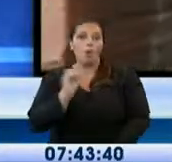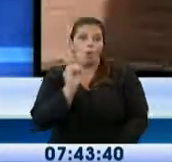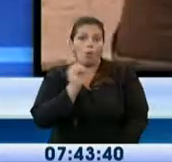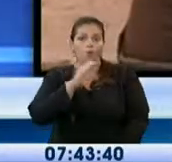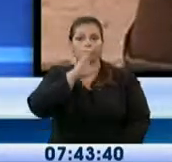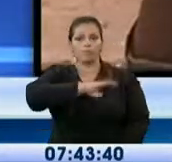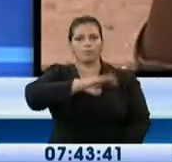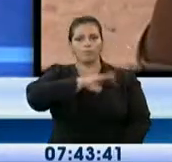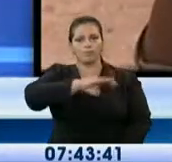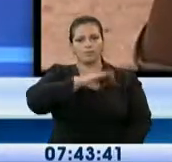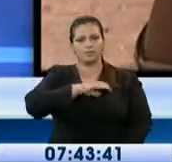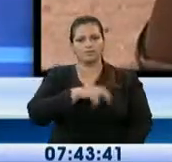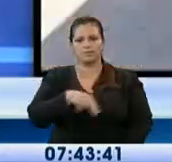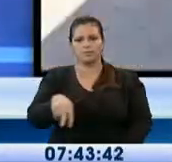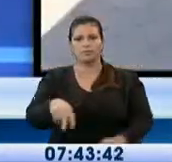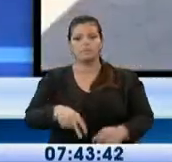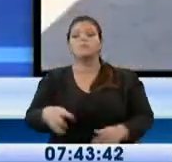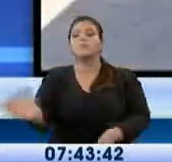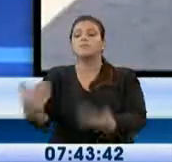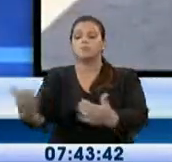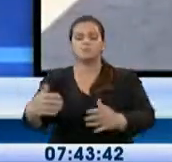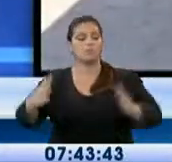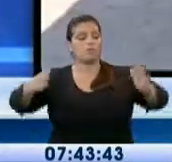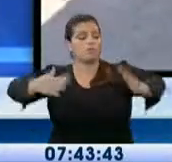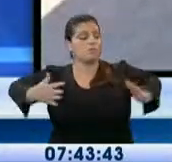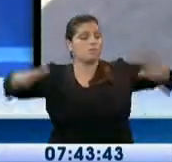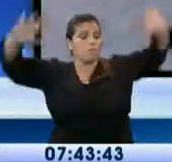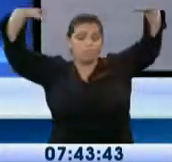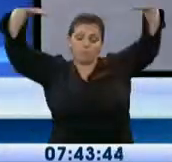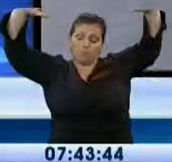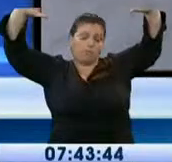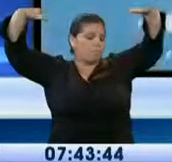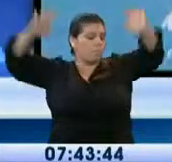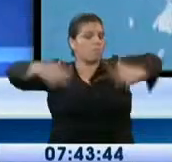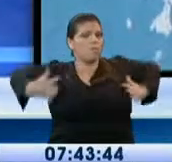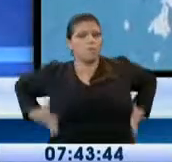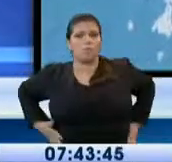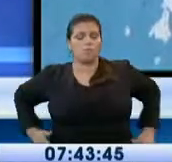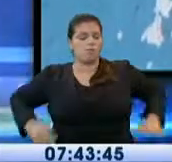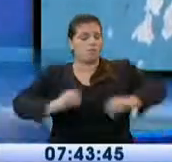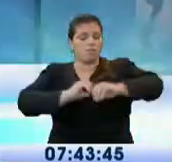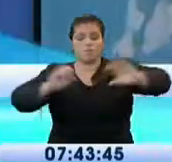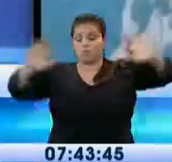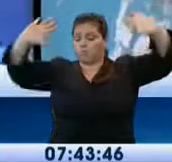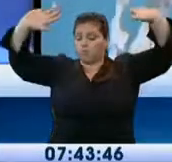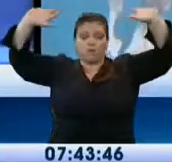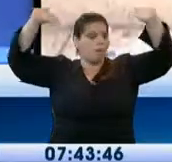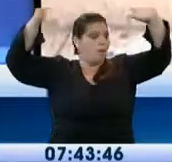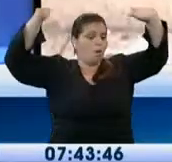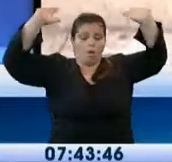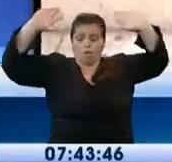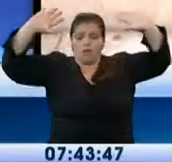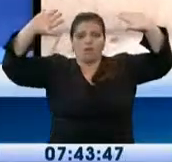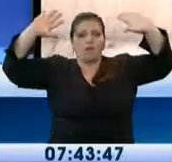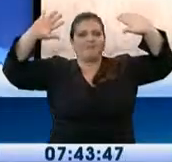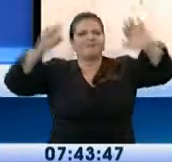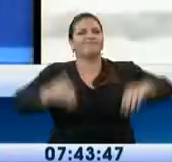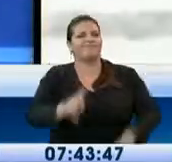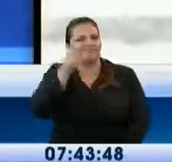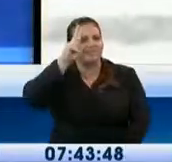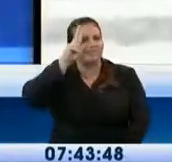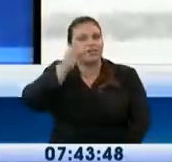son encontrados con una mínima cantidad o sin nada. Para nosotros es muy fundamental que la